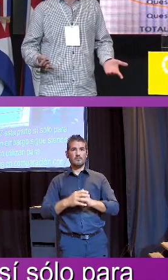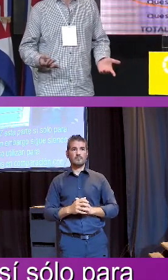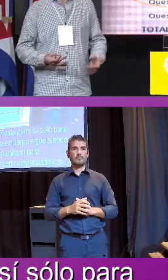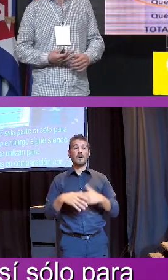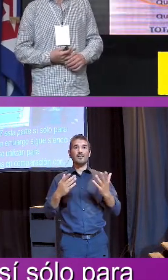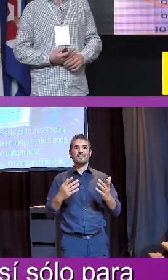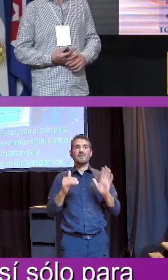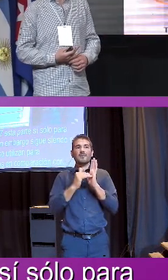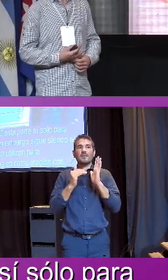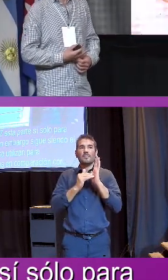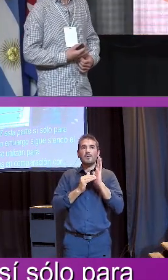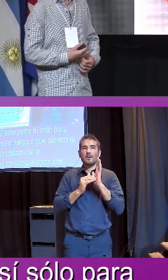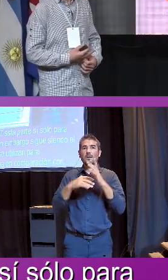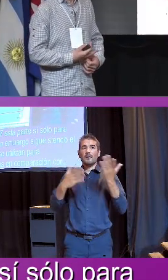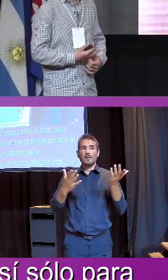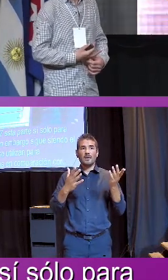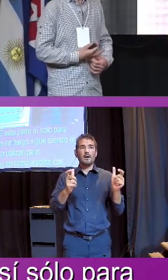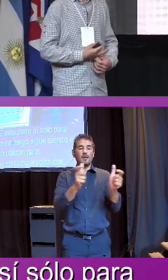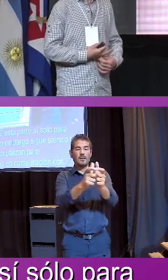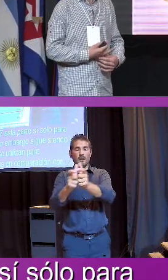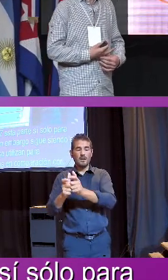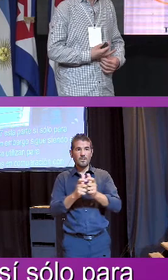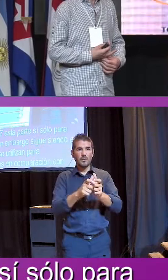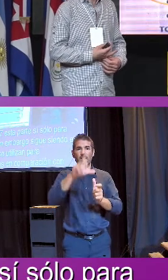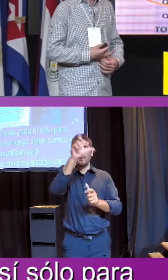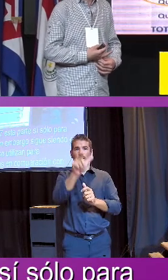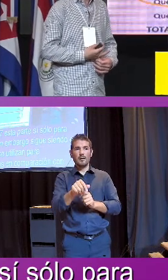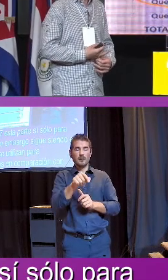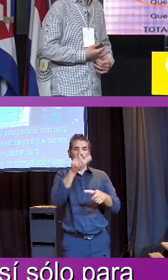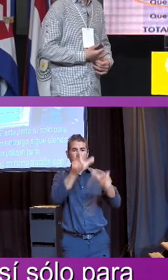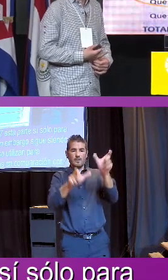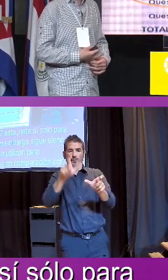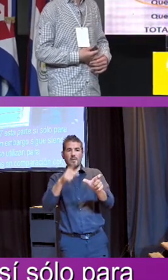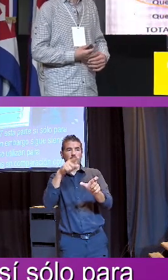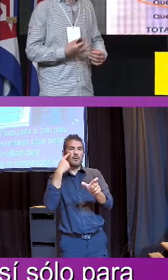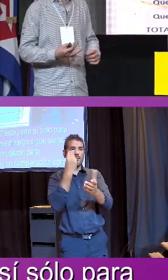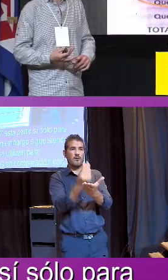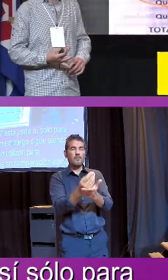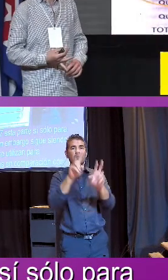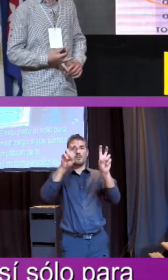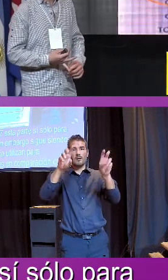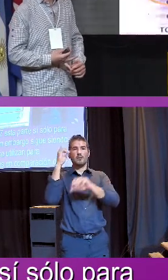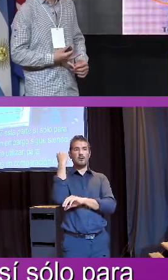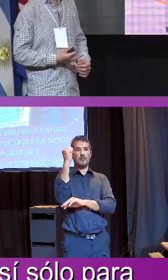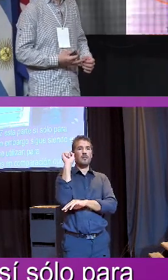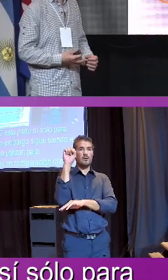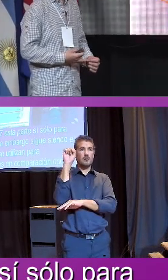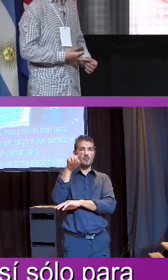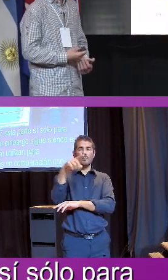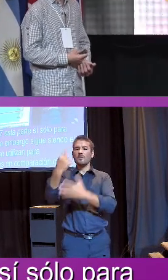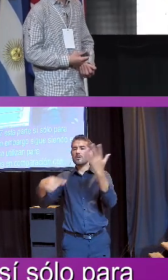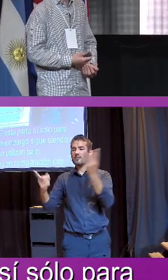las características de la población local de Argentina y de Latinoamérica en relación al autismo, cuáles son las necesidades que